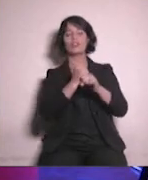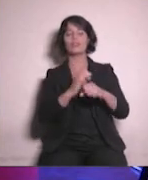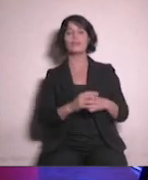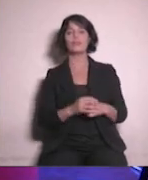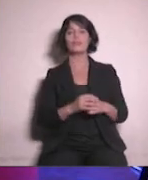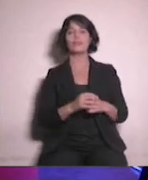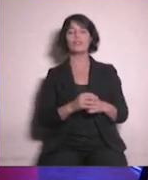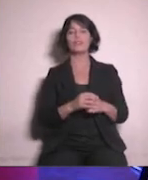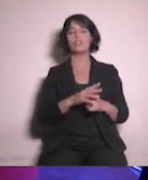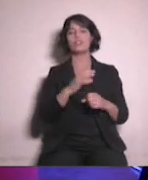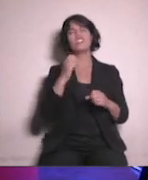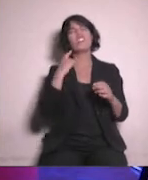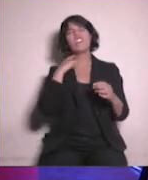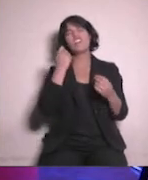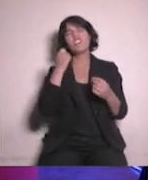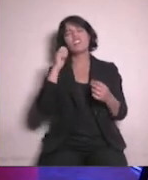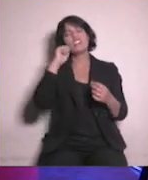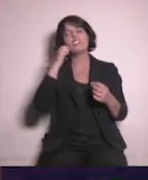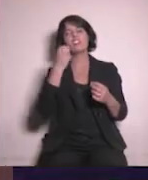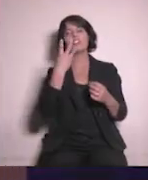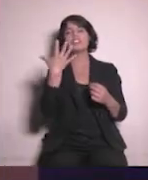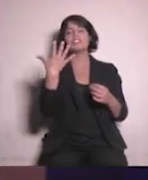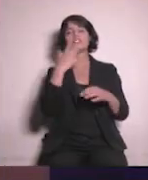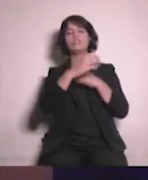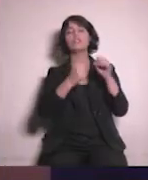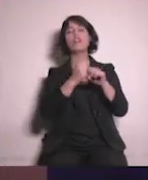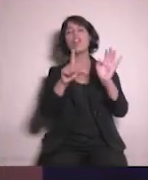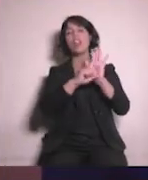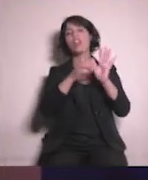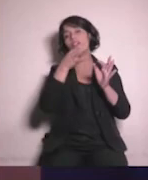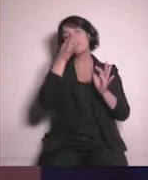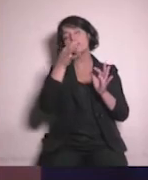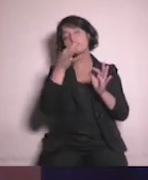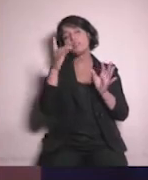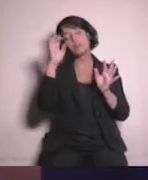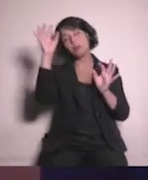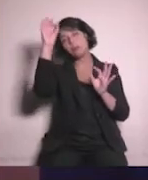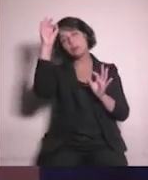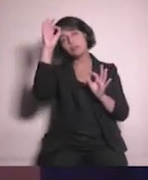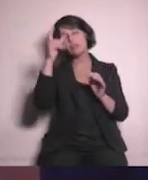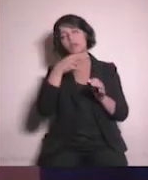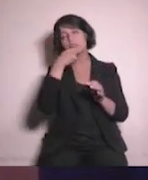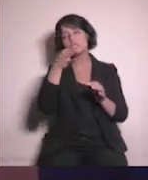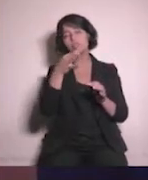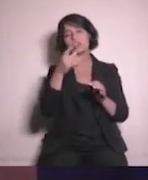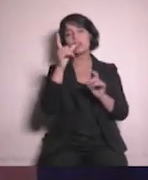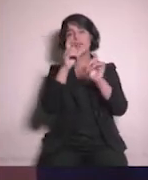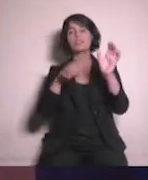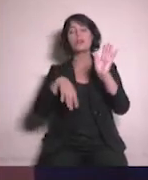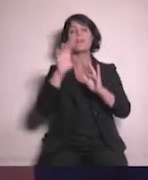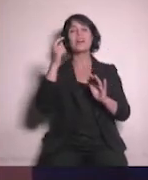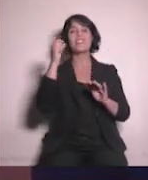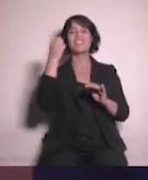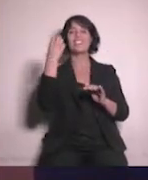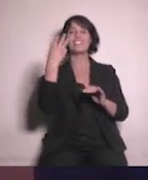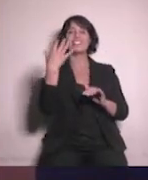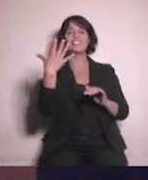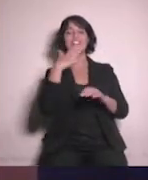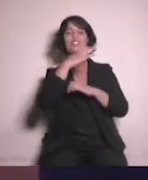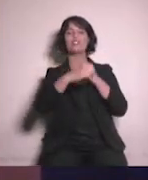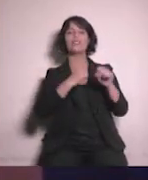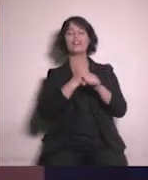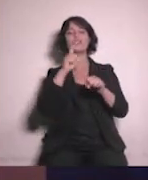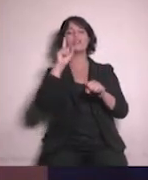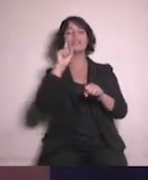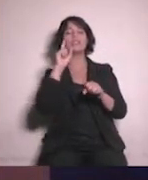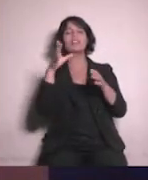¿Y qué es esto de los 35 años? La ley recomienda o sugiere que aquellos que tienen más de 35 años estén en el fondo